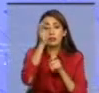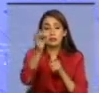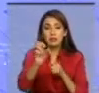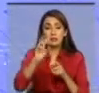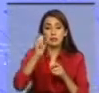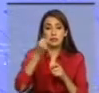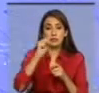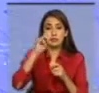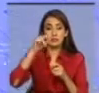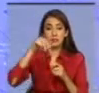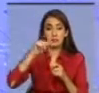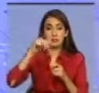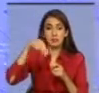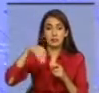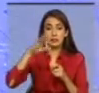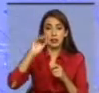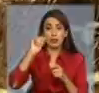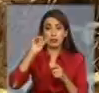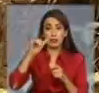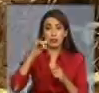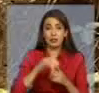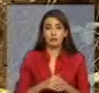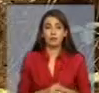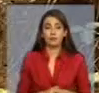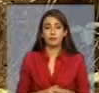ahora con tres muelles.